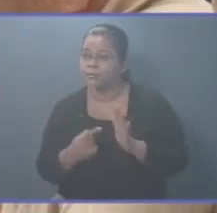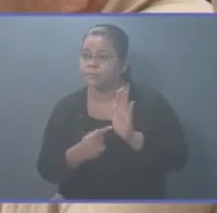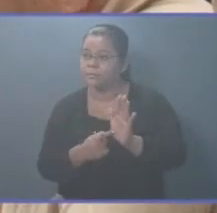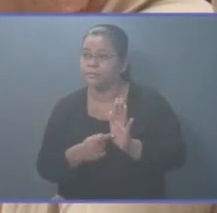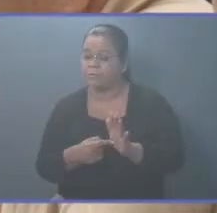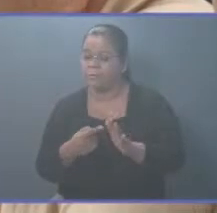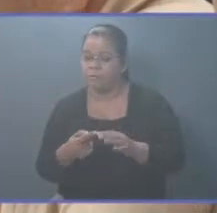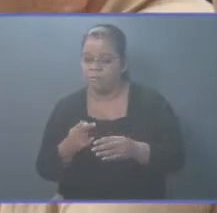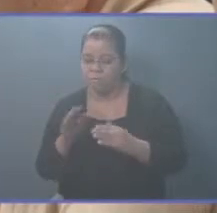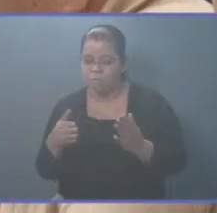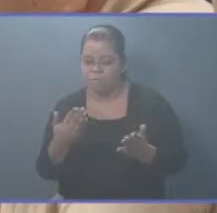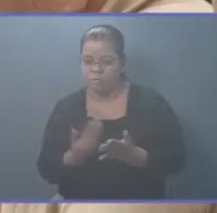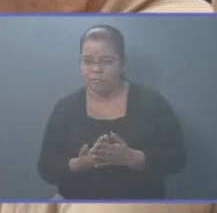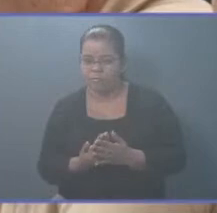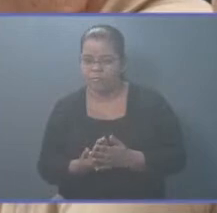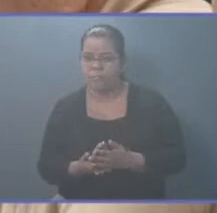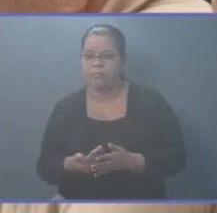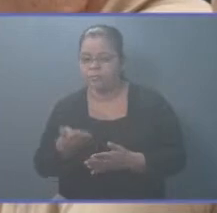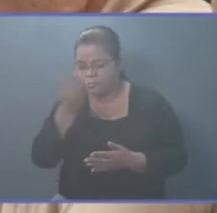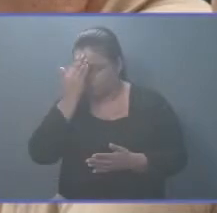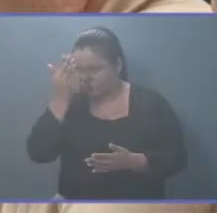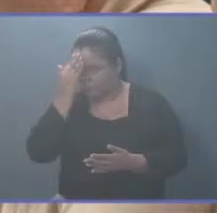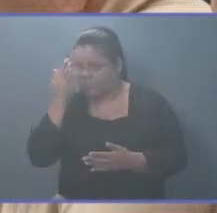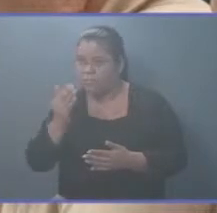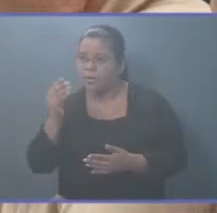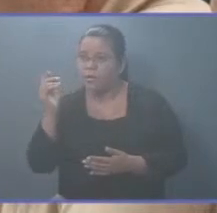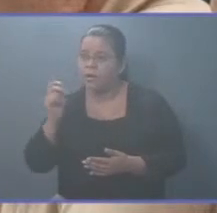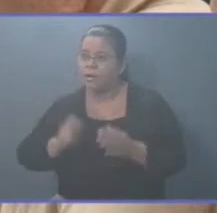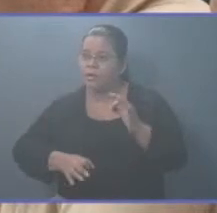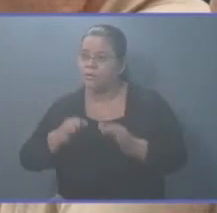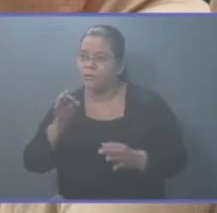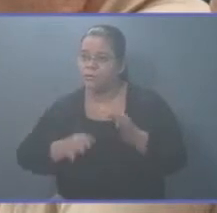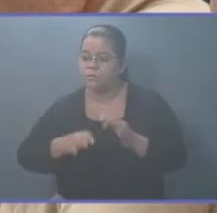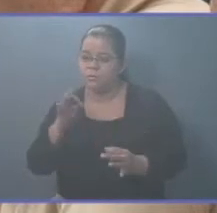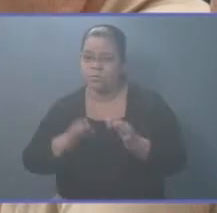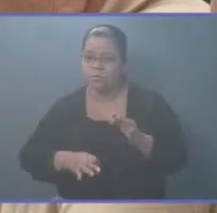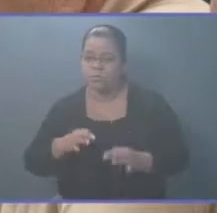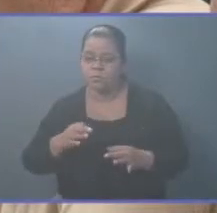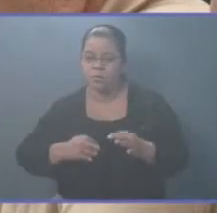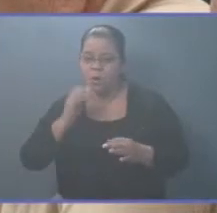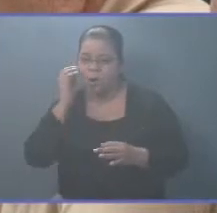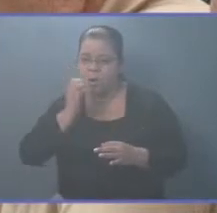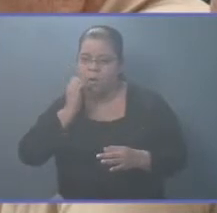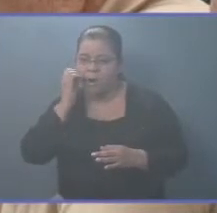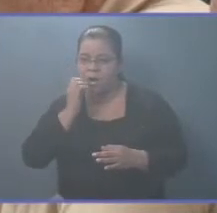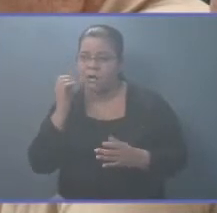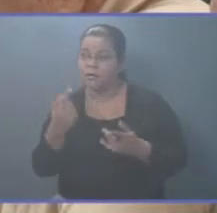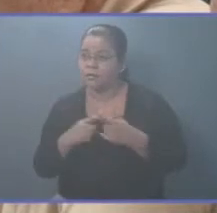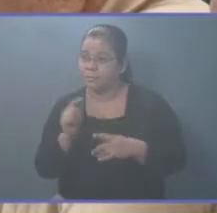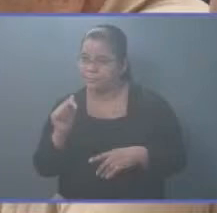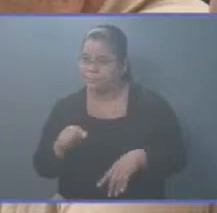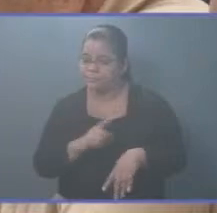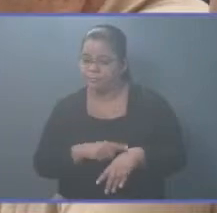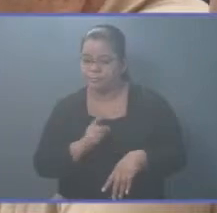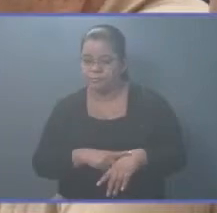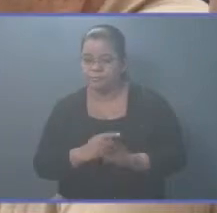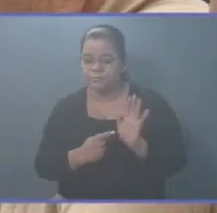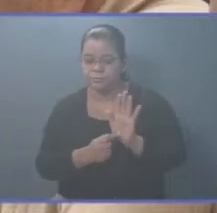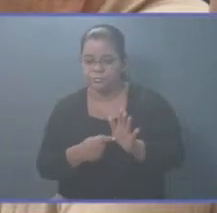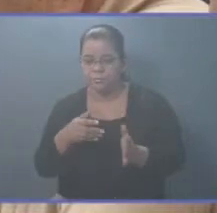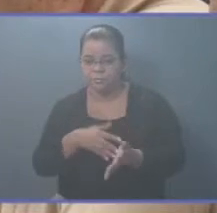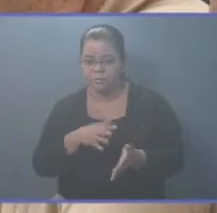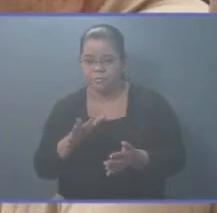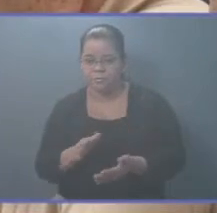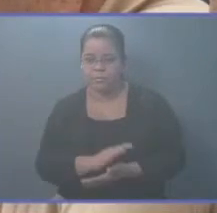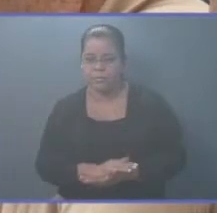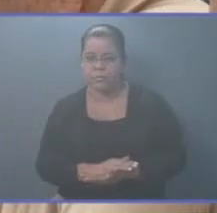documentación, porque recordemos que también es un juicio oral. Y ya es llegado el momento de la vista pública, que ya